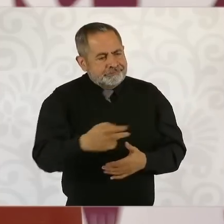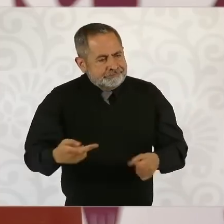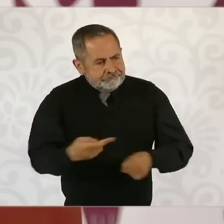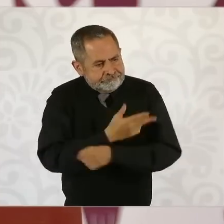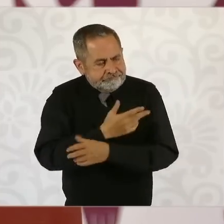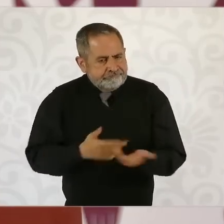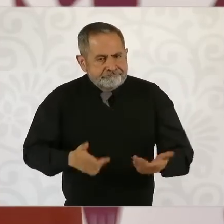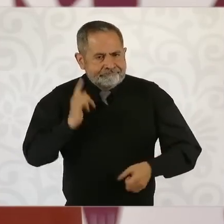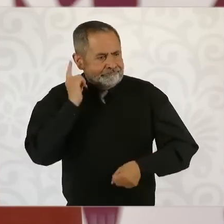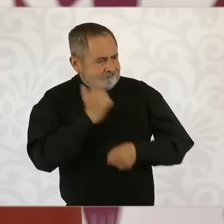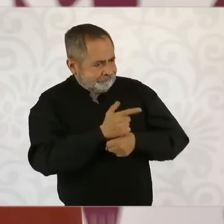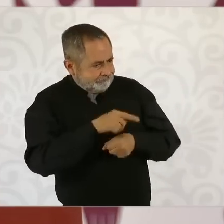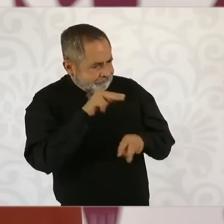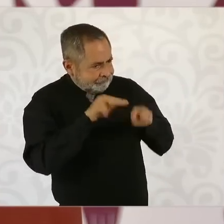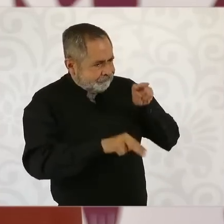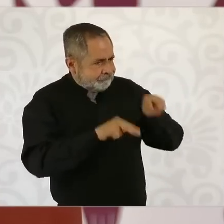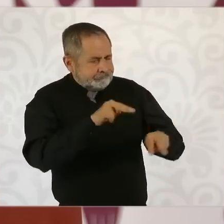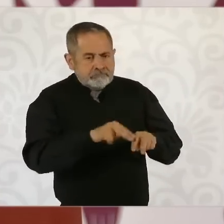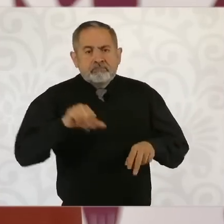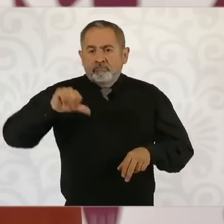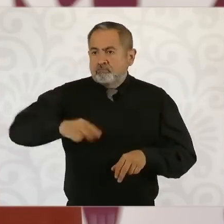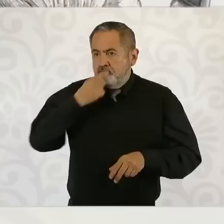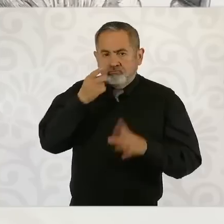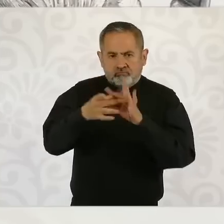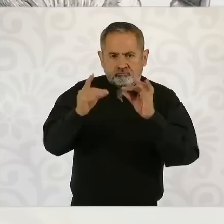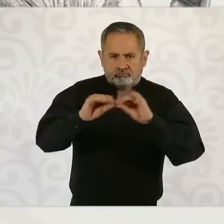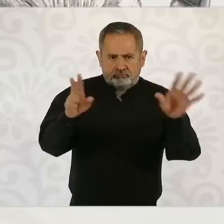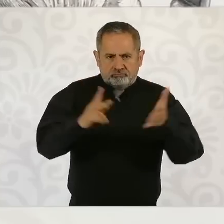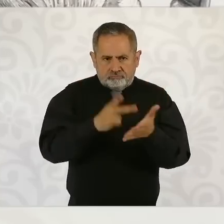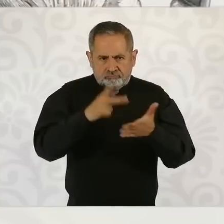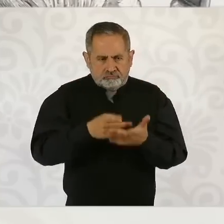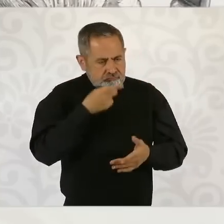hemos encontrado y que se ha dicho el día de hoy con mucha frecuencia?